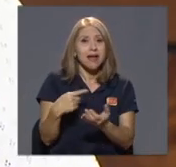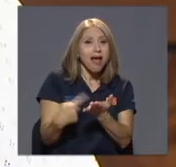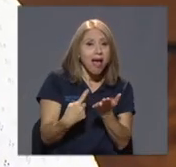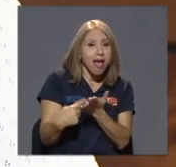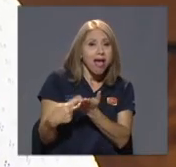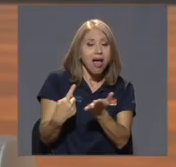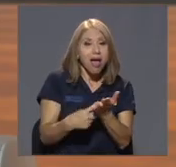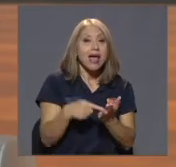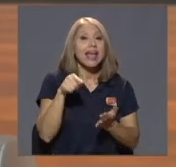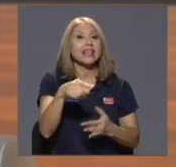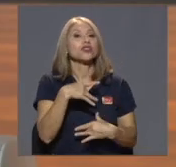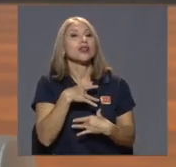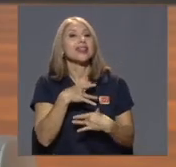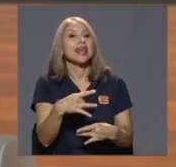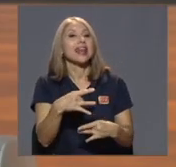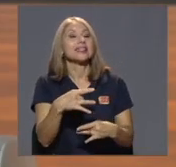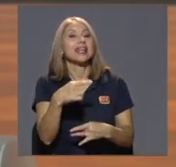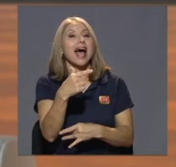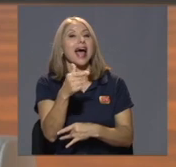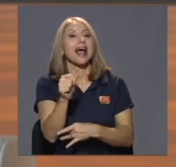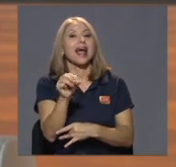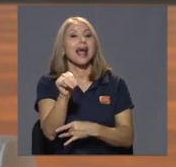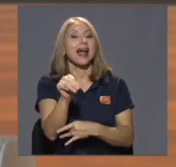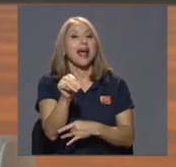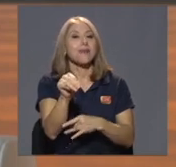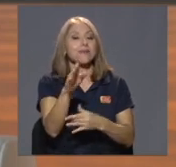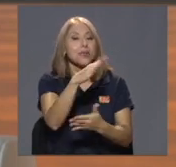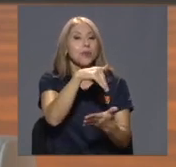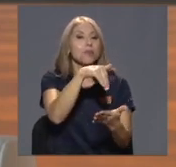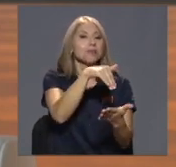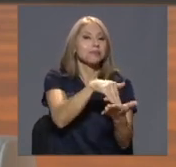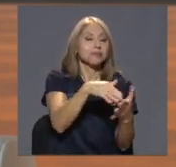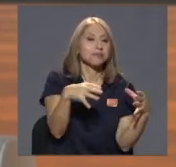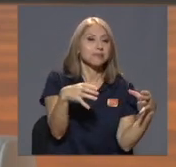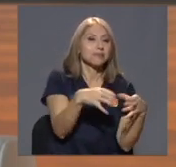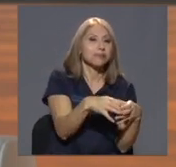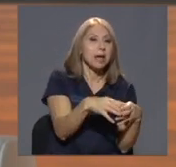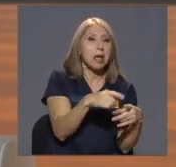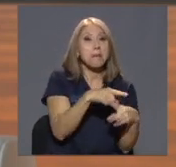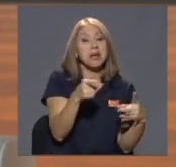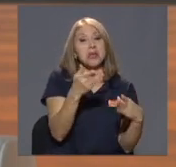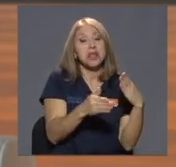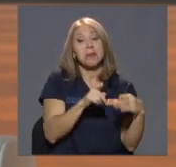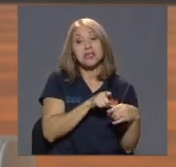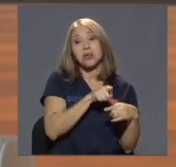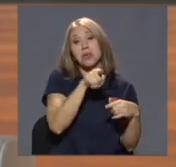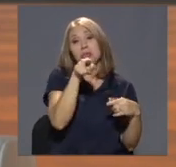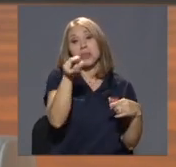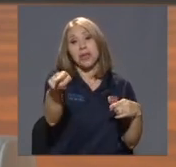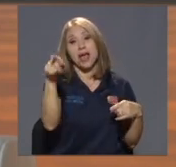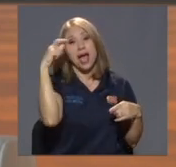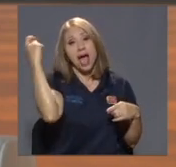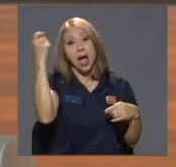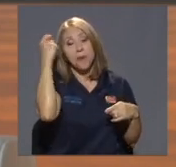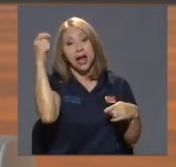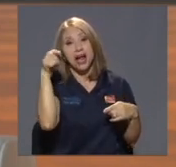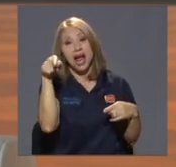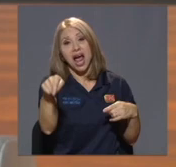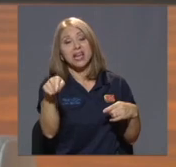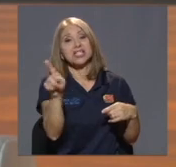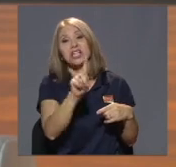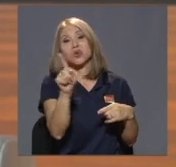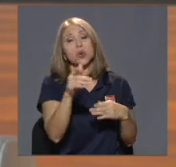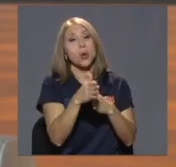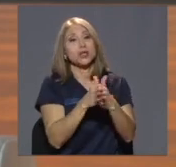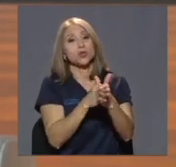área metropolitana, pero que necesariamente a Avangares no le resulta de gran utilidad. ¿Cómo informarle